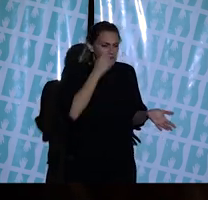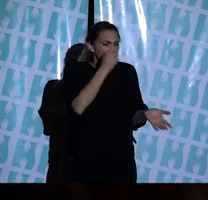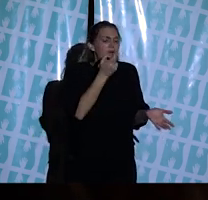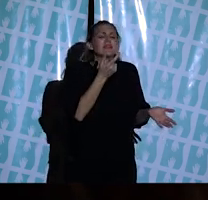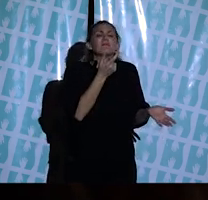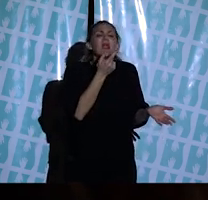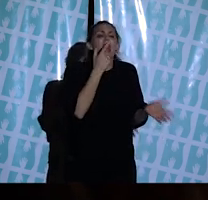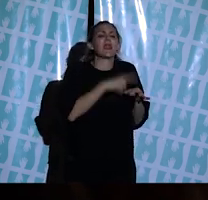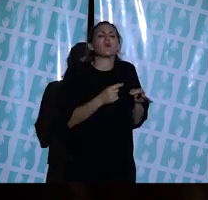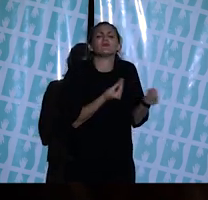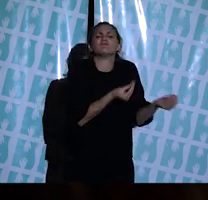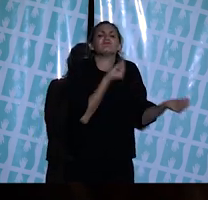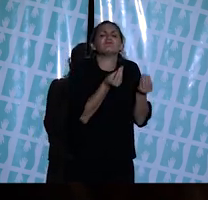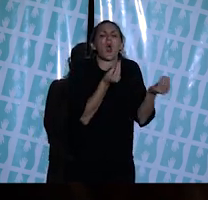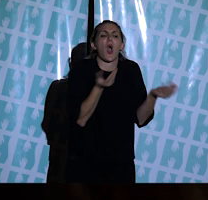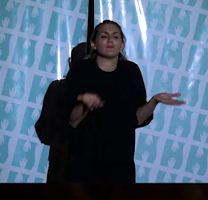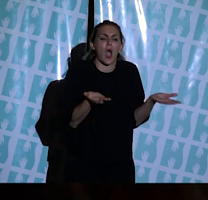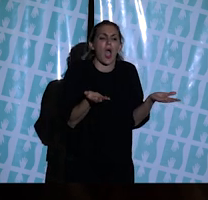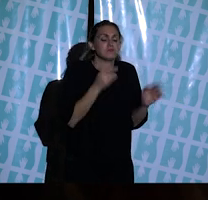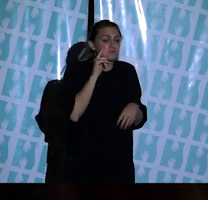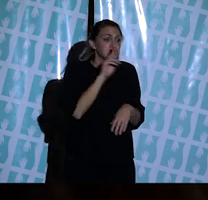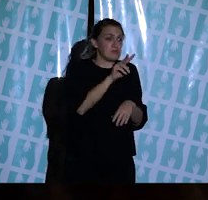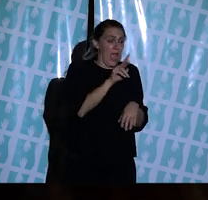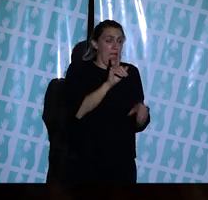hace. Si ve un peligro,